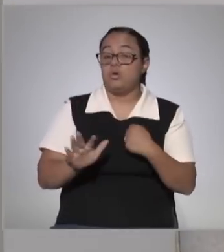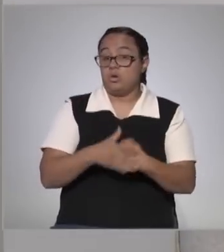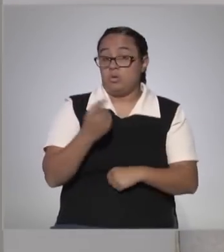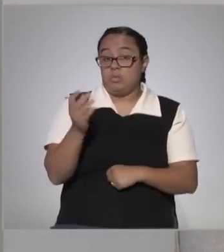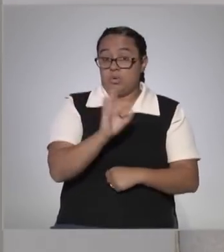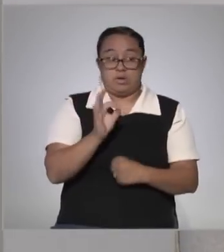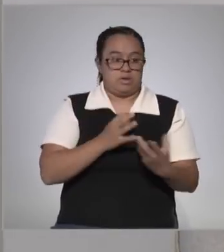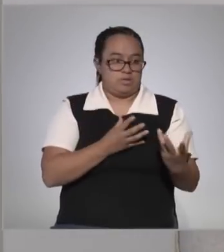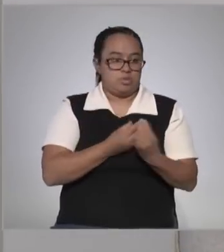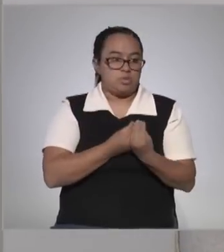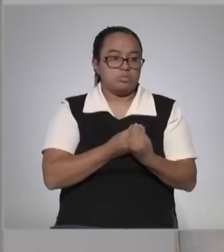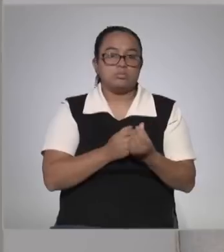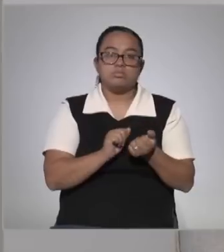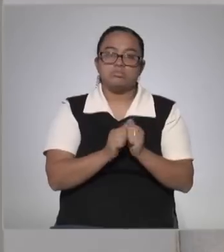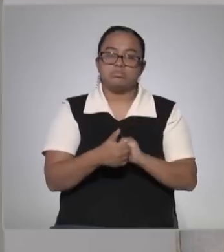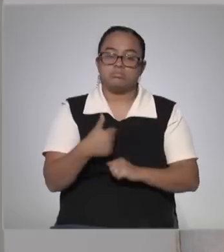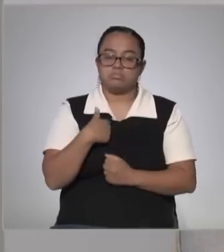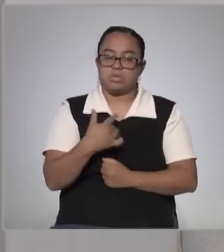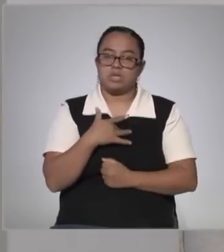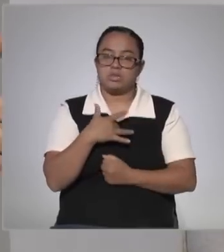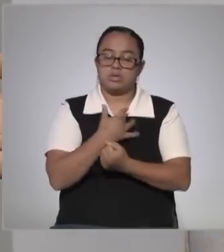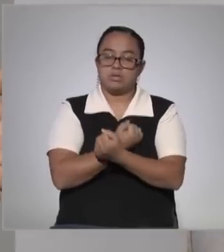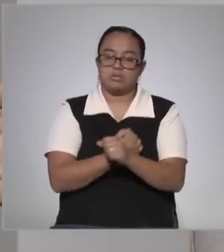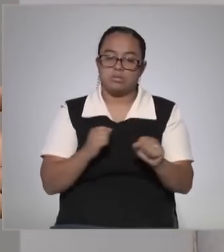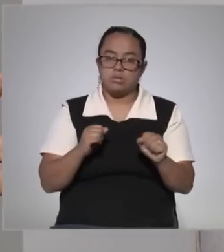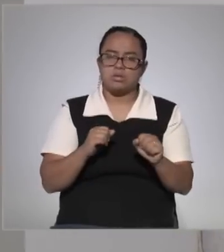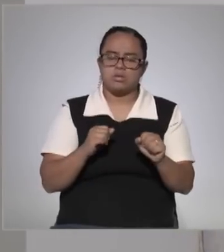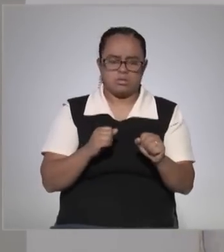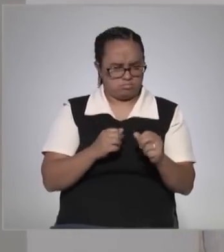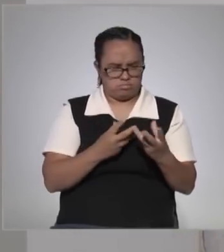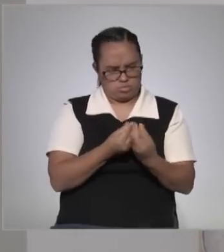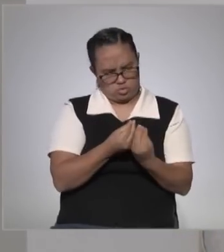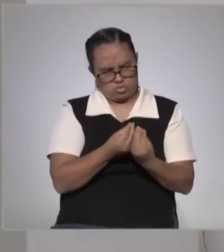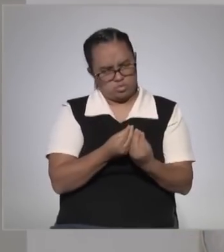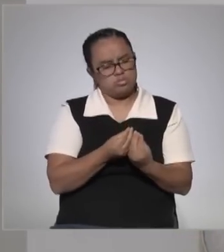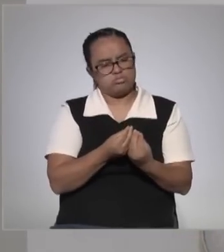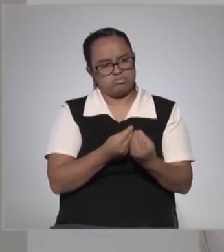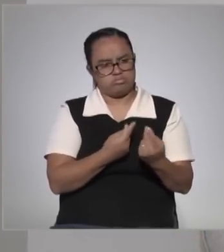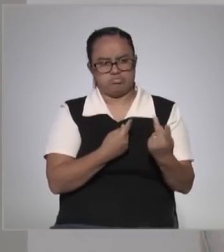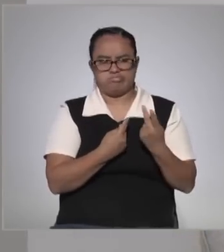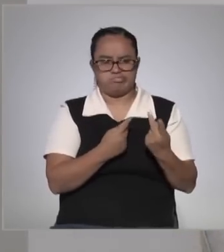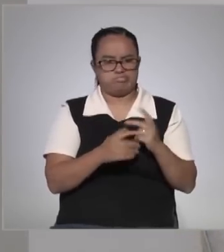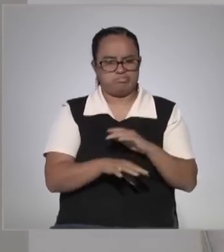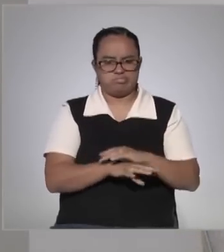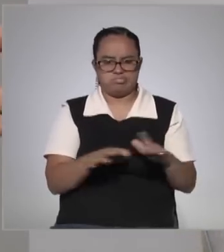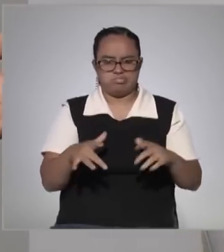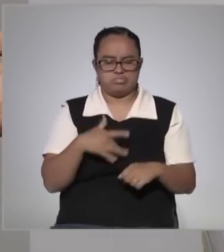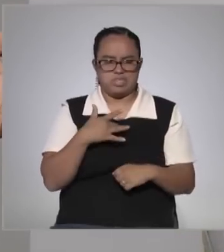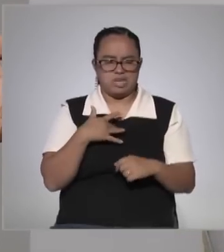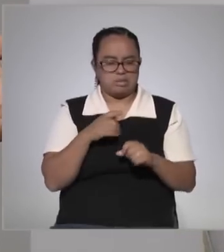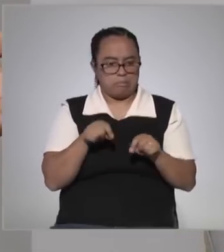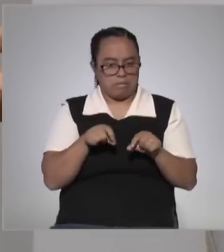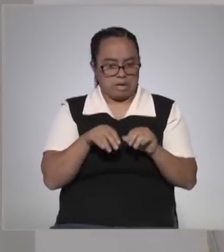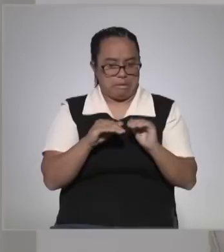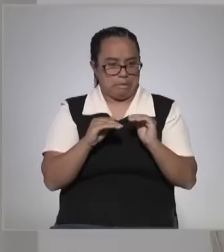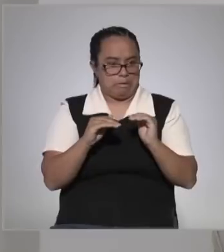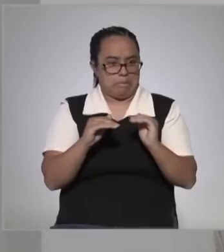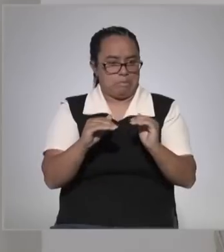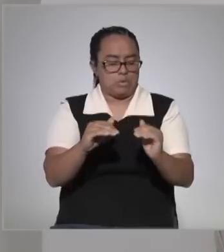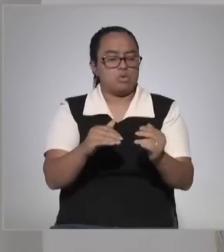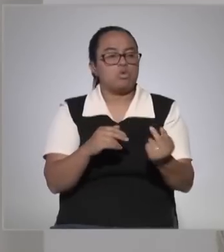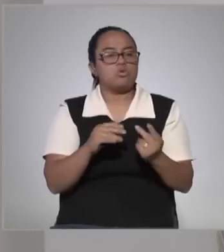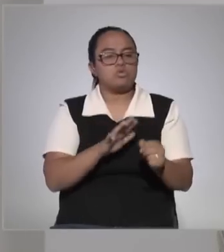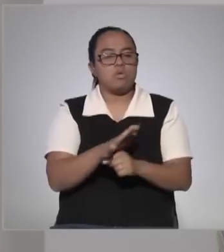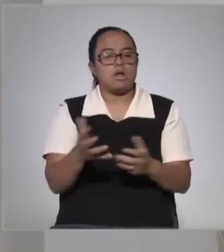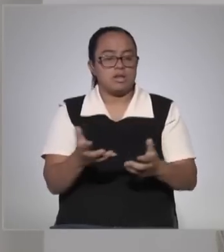se están aburriendo, pues juntos también puedes decir, oye, creo que estamos llegando a un punto neutro, ¿qué hacemos? Me